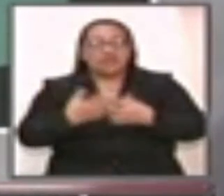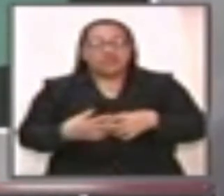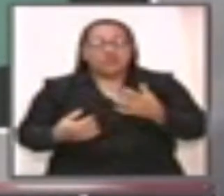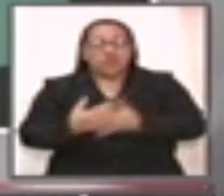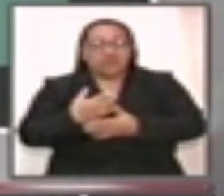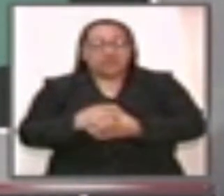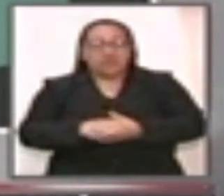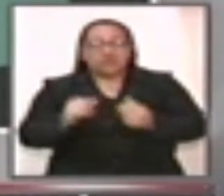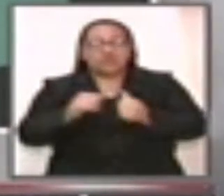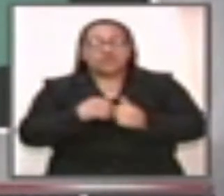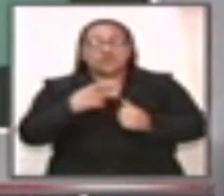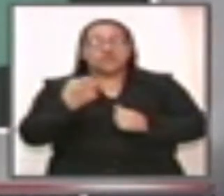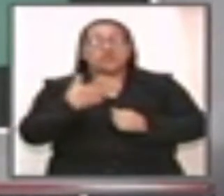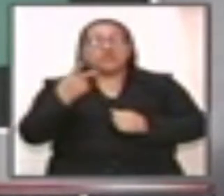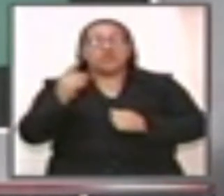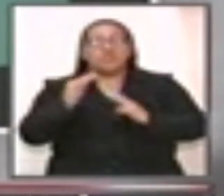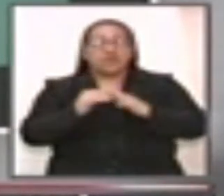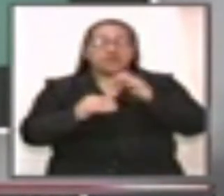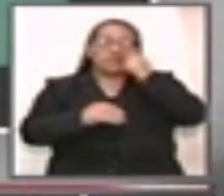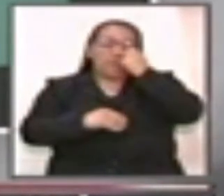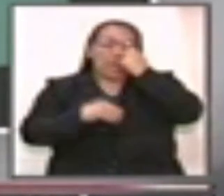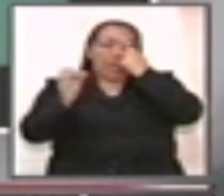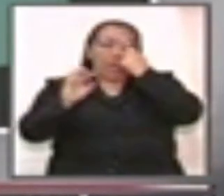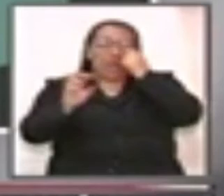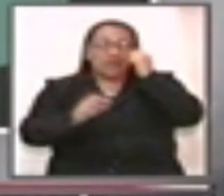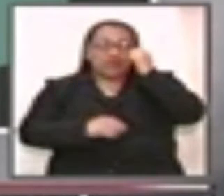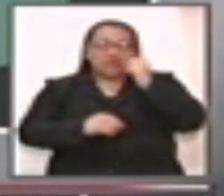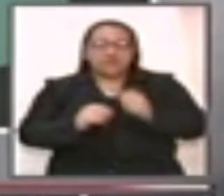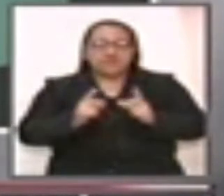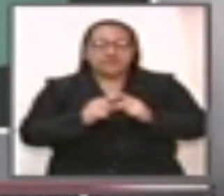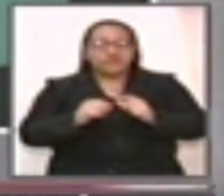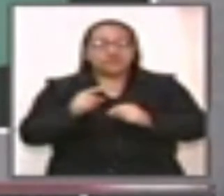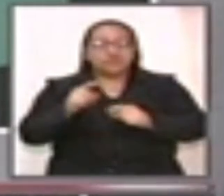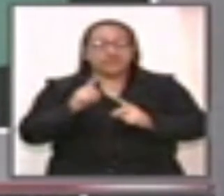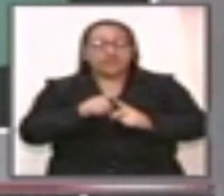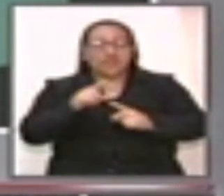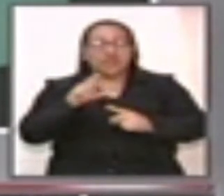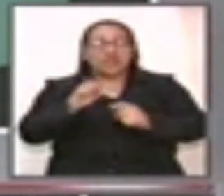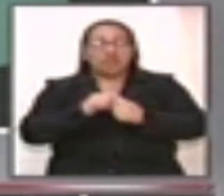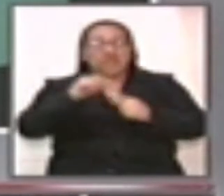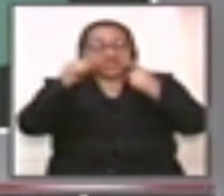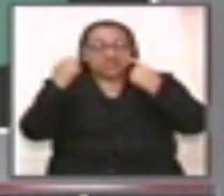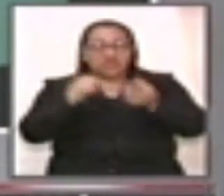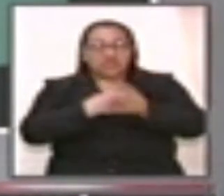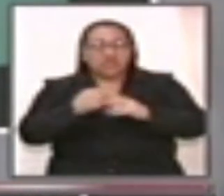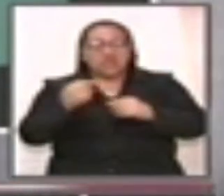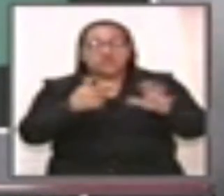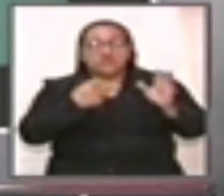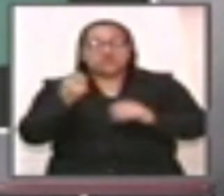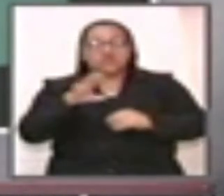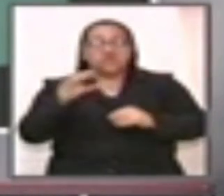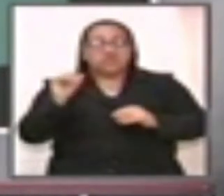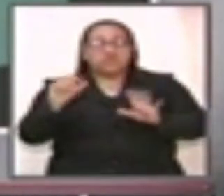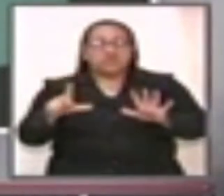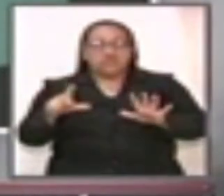nuevas con 331 millones de dólares. Asimismo, en el TLC con la China,